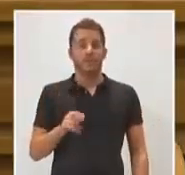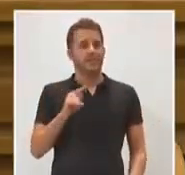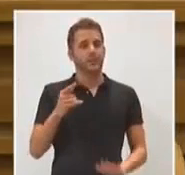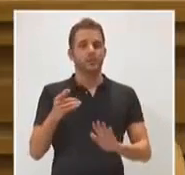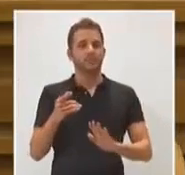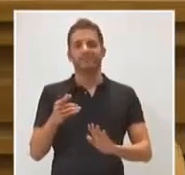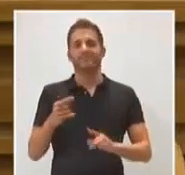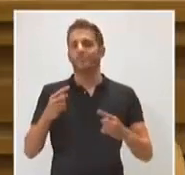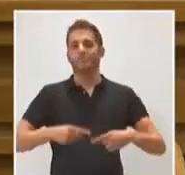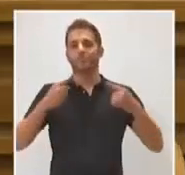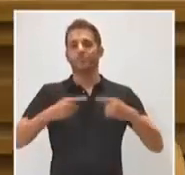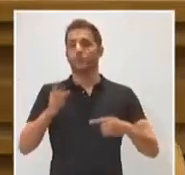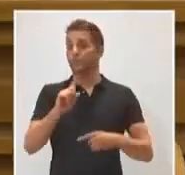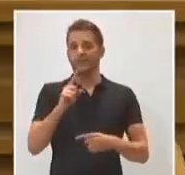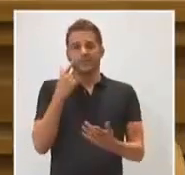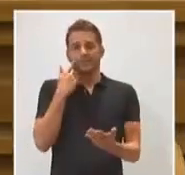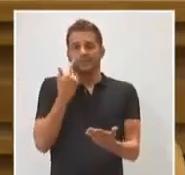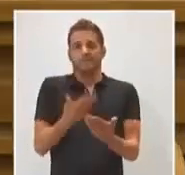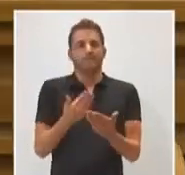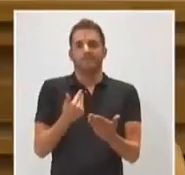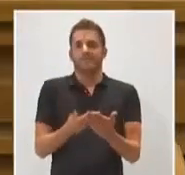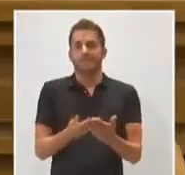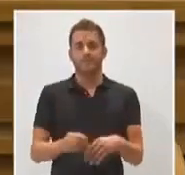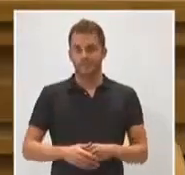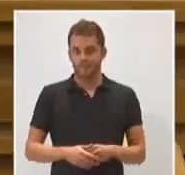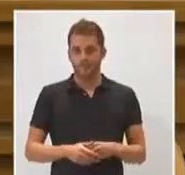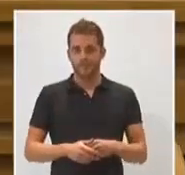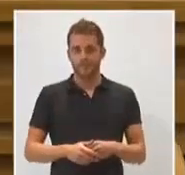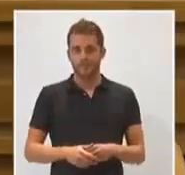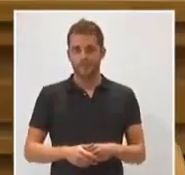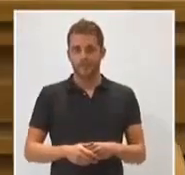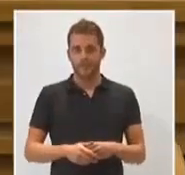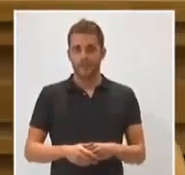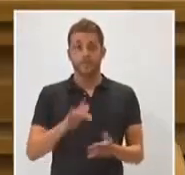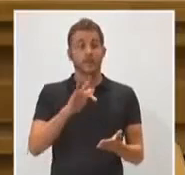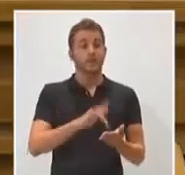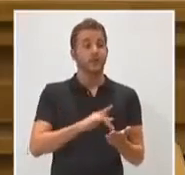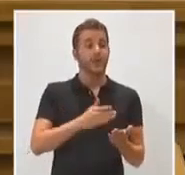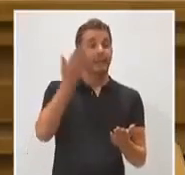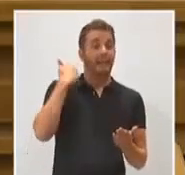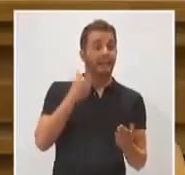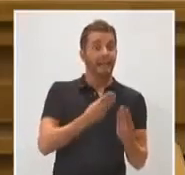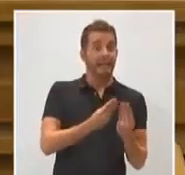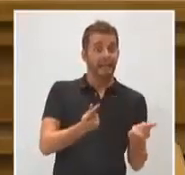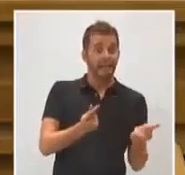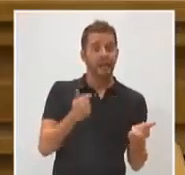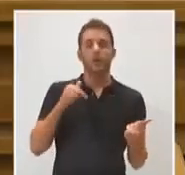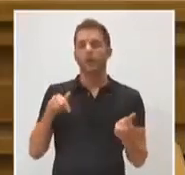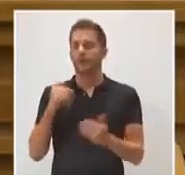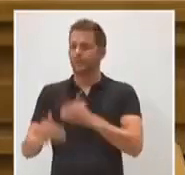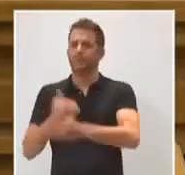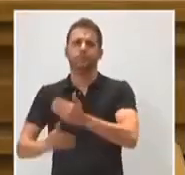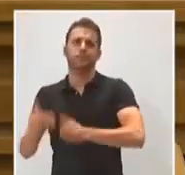esto es ciencia no digo para estudiar en los colegios pero ciencia donde se quitó hoy estamos poniendo a marchas aceleradas